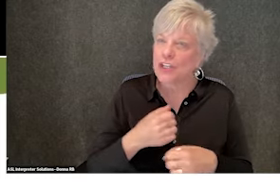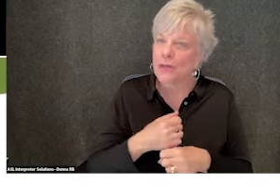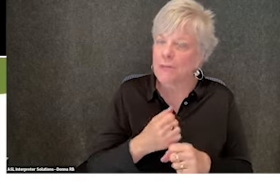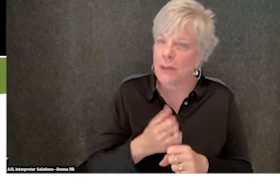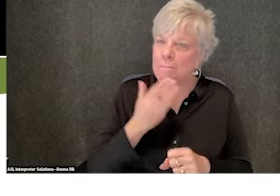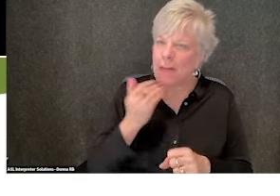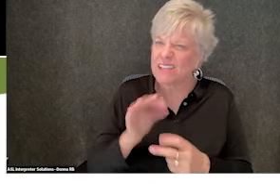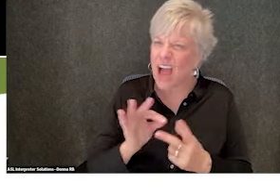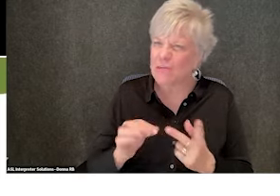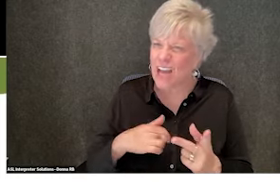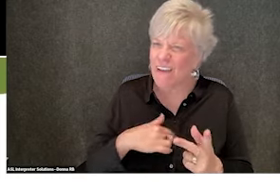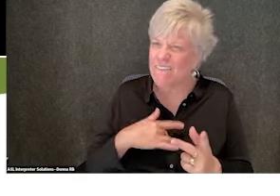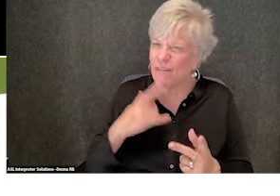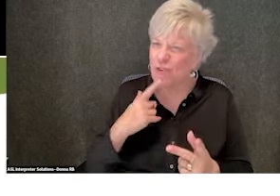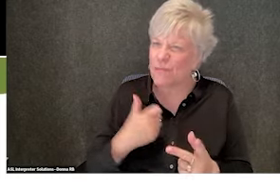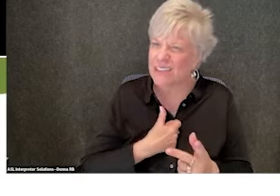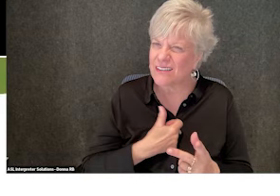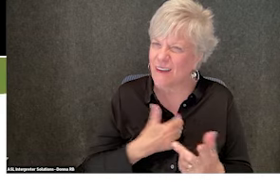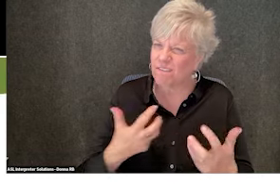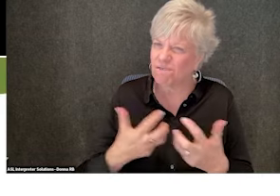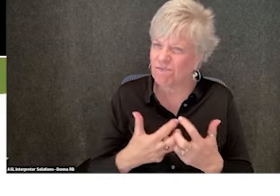algún momento, pero